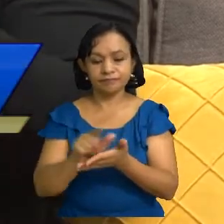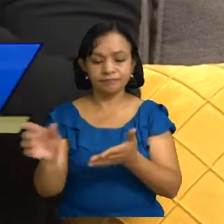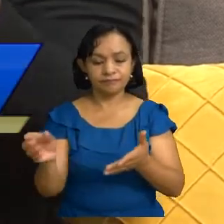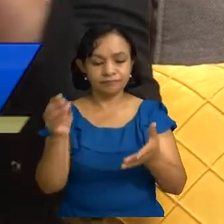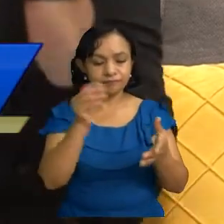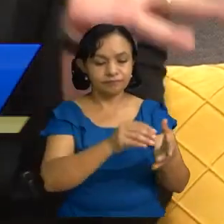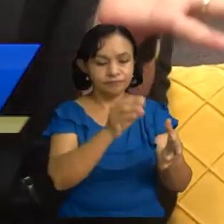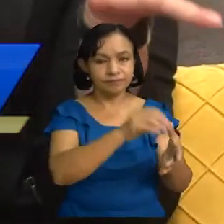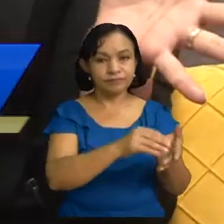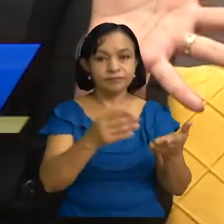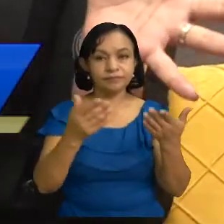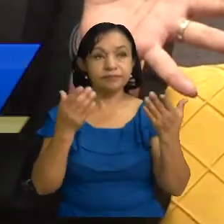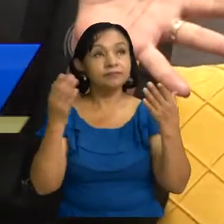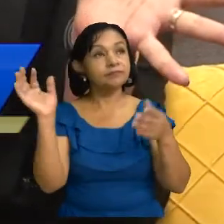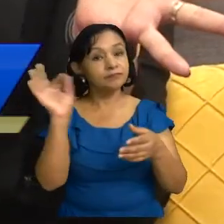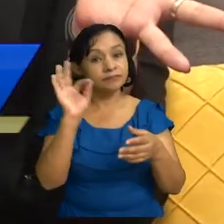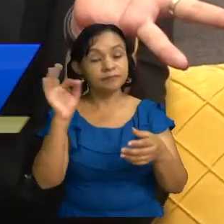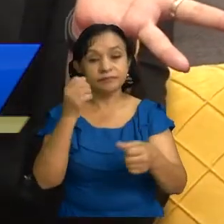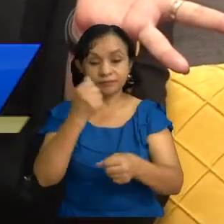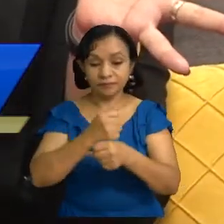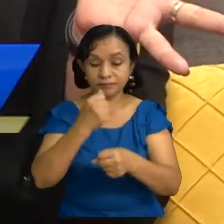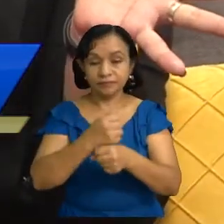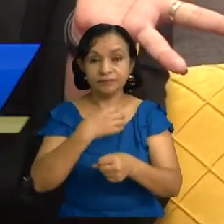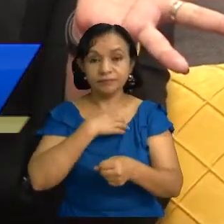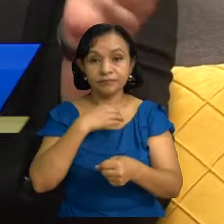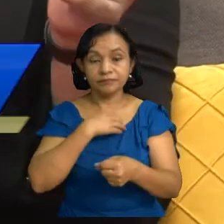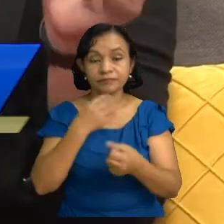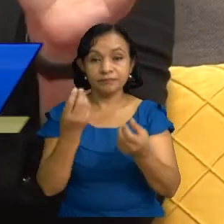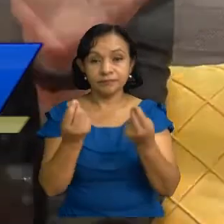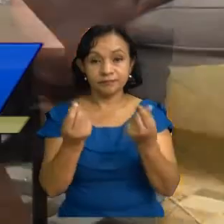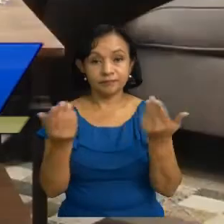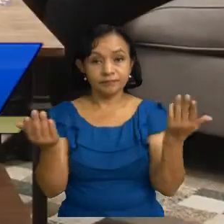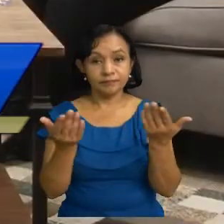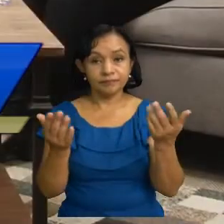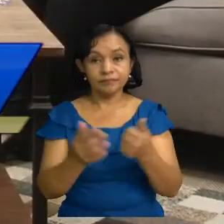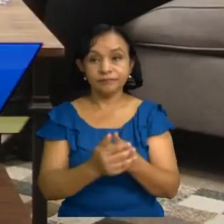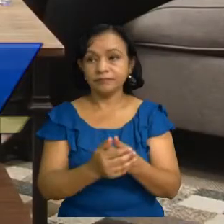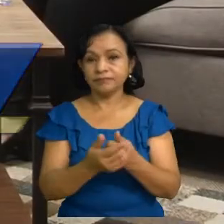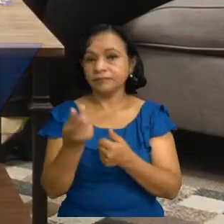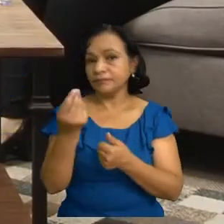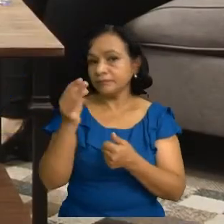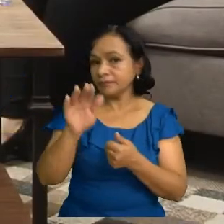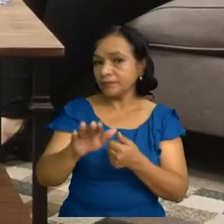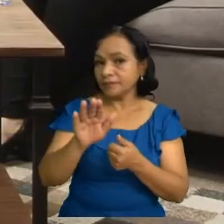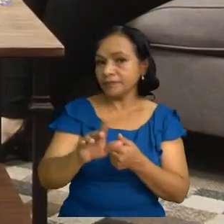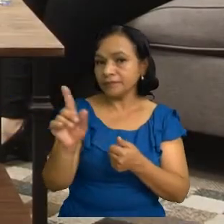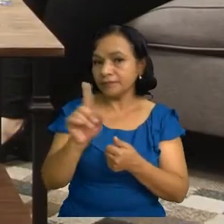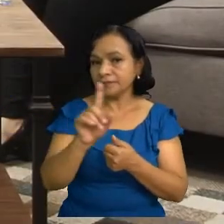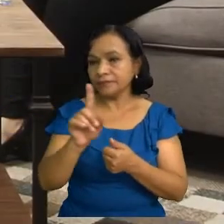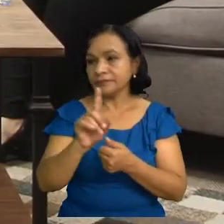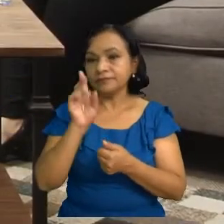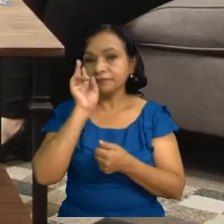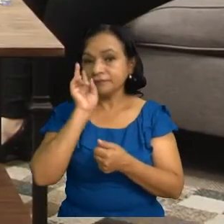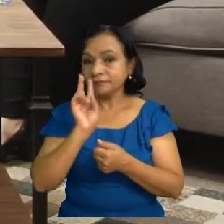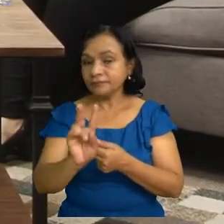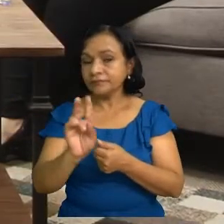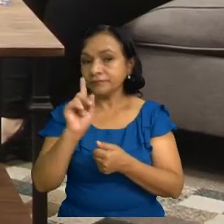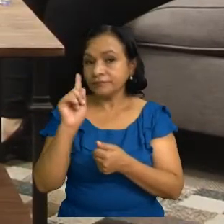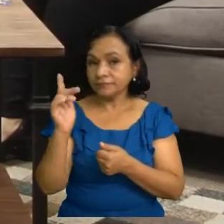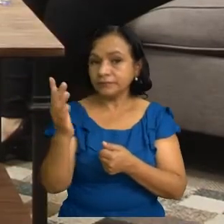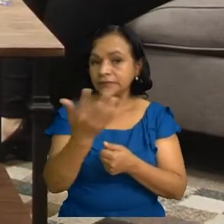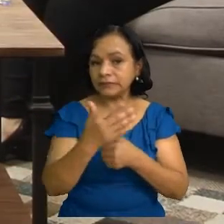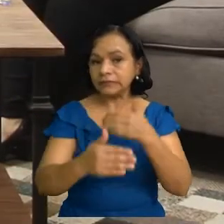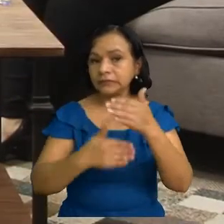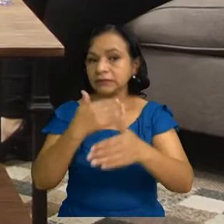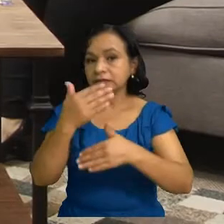procesan y esa es una alternativa de ingresos para él que no es barata por supuesto porque cuando ya te das cuenta cómo es todo el proceso